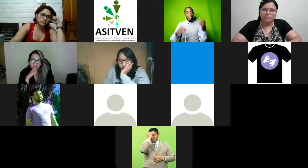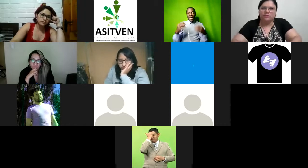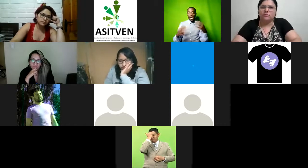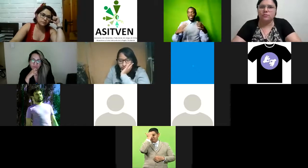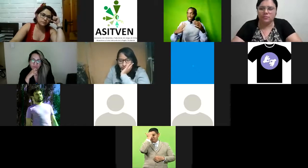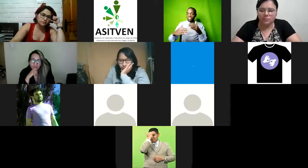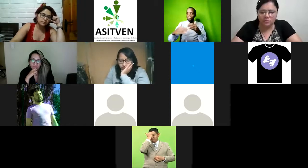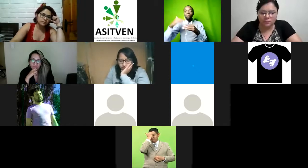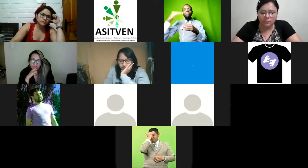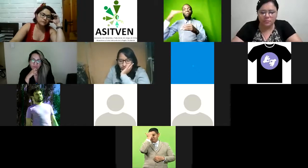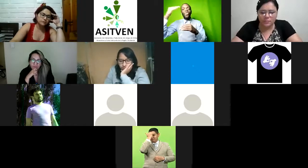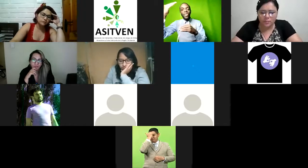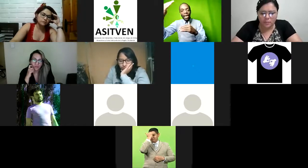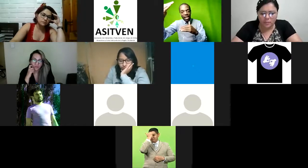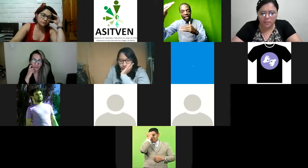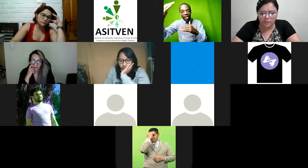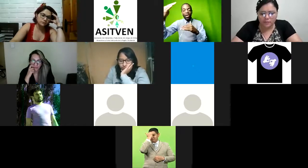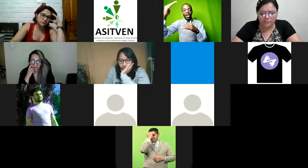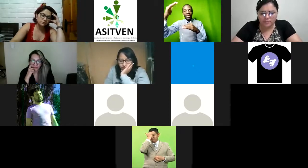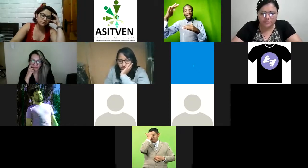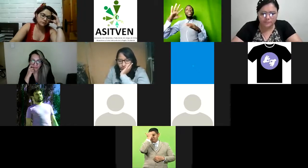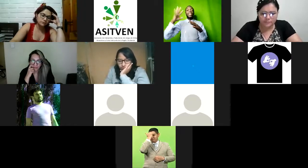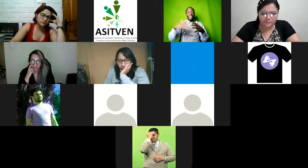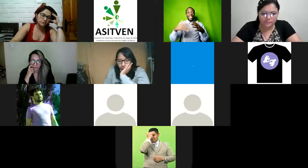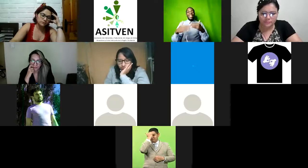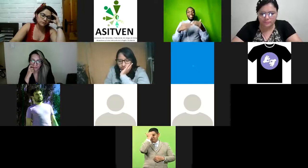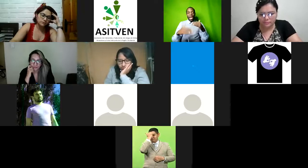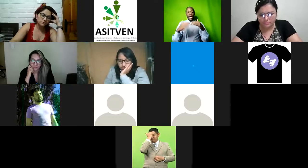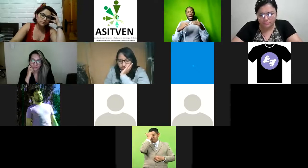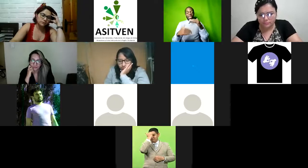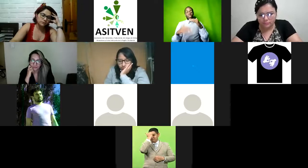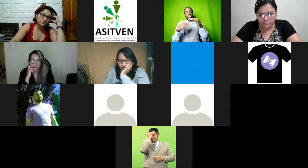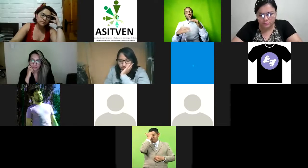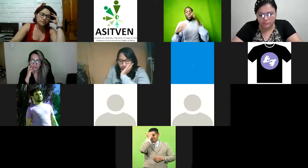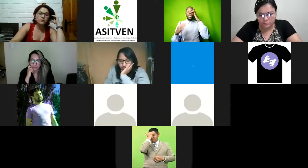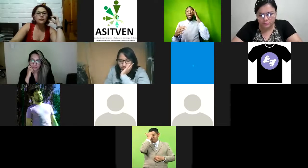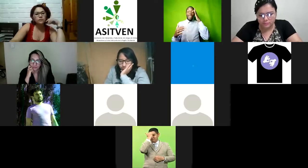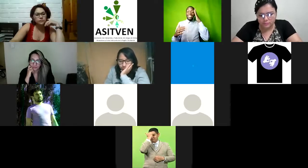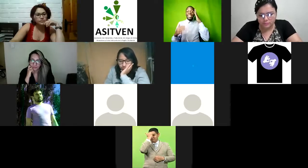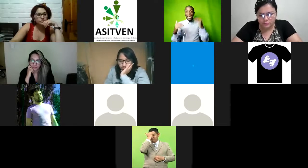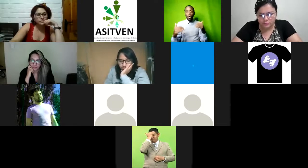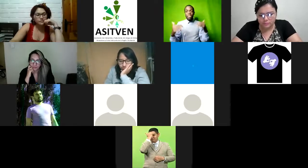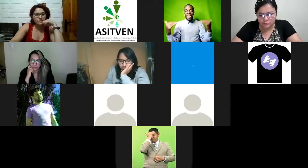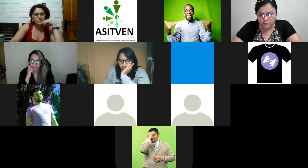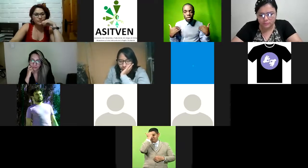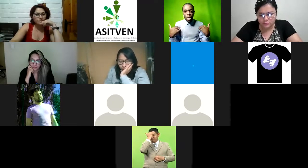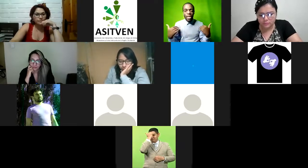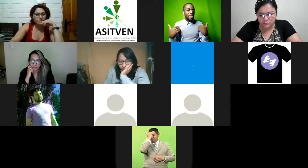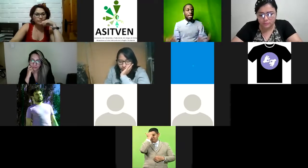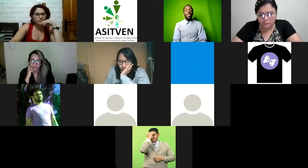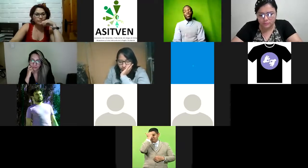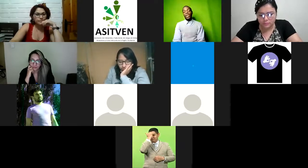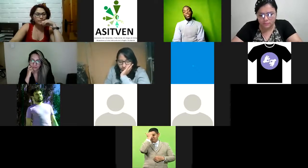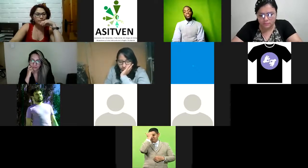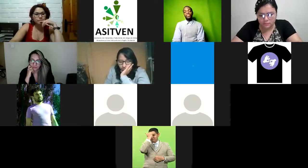se emplea y volver a saltar ahora sí, ya habiendo primero ensayado en mi lengua de